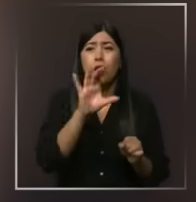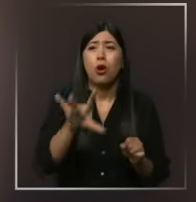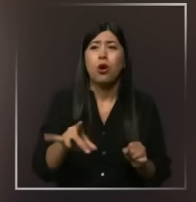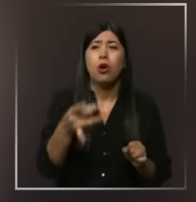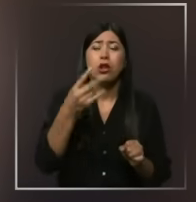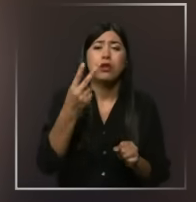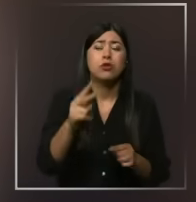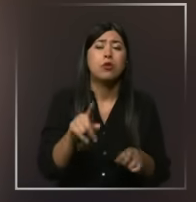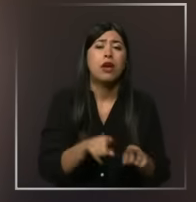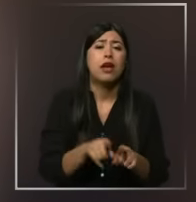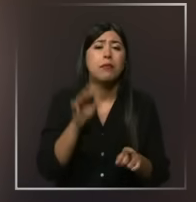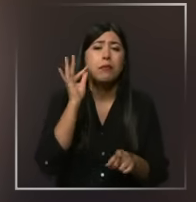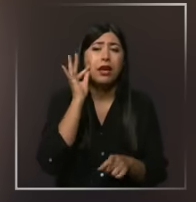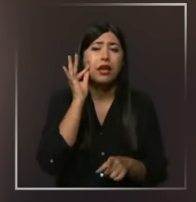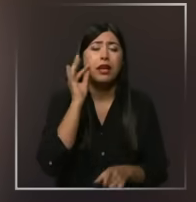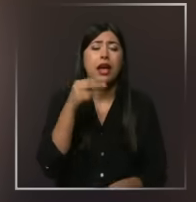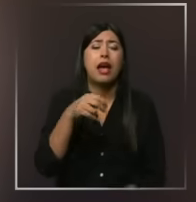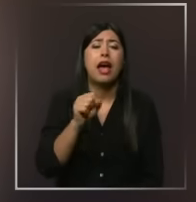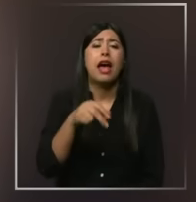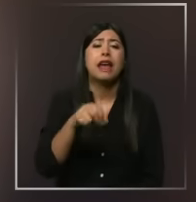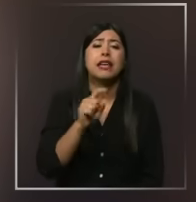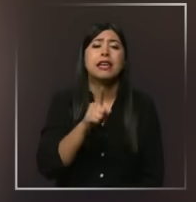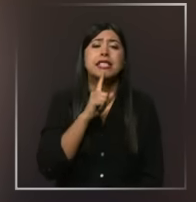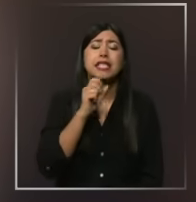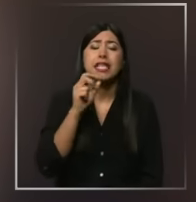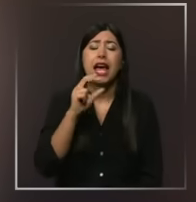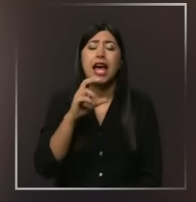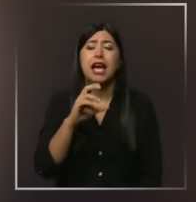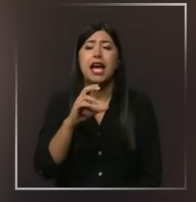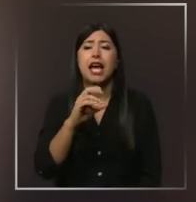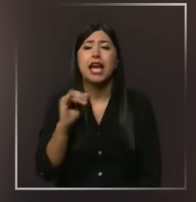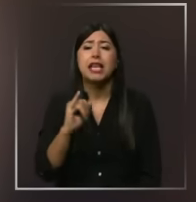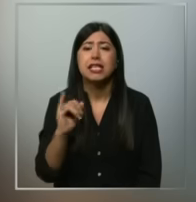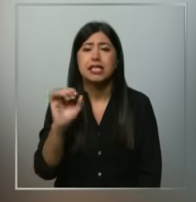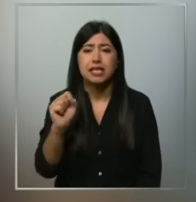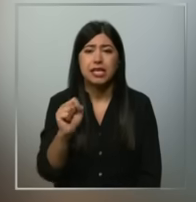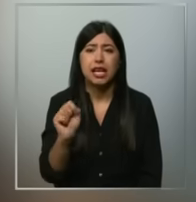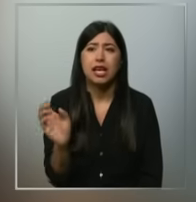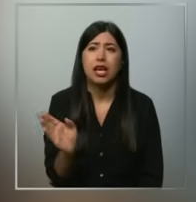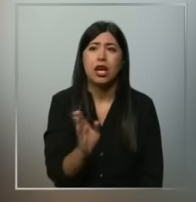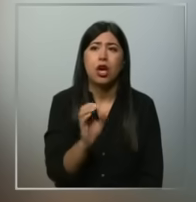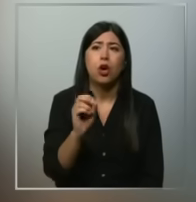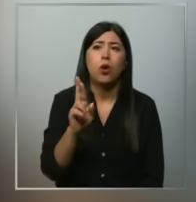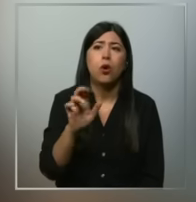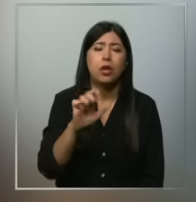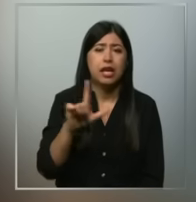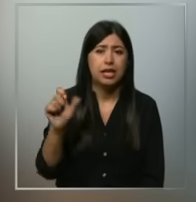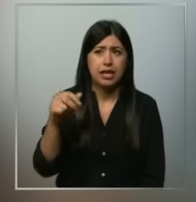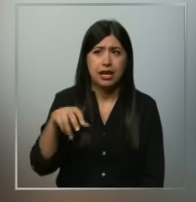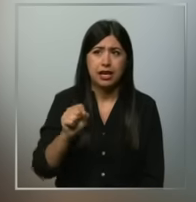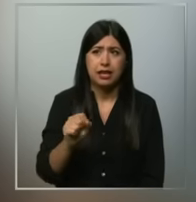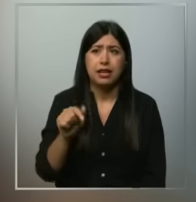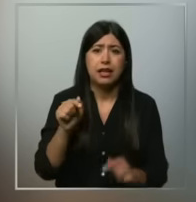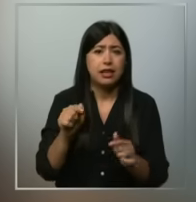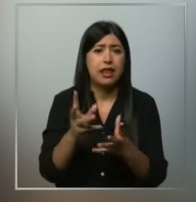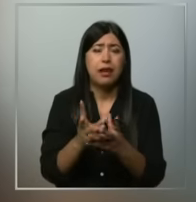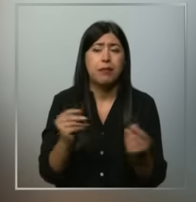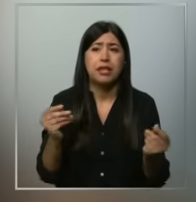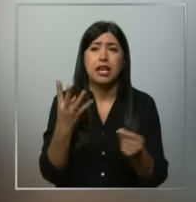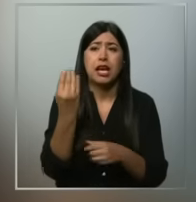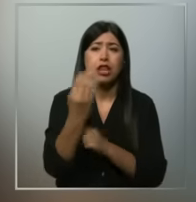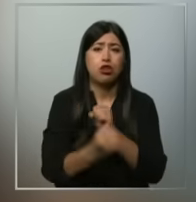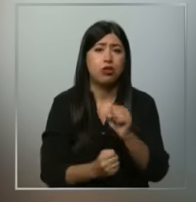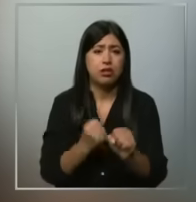hermana Anastasia Elizabeth Orellana Díaz, una adolescente de 14 años, desaparecida desde la tarde del viernes,